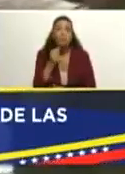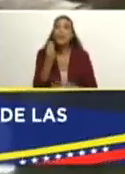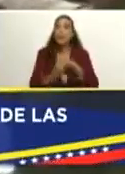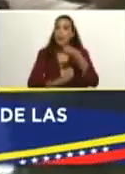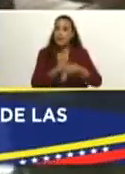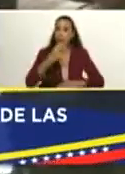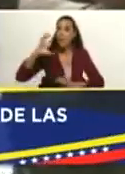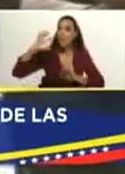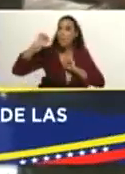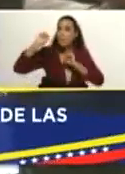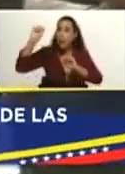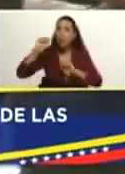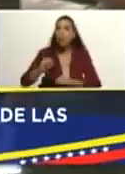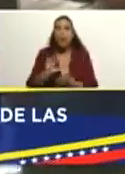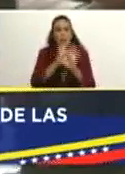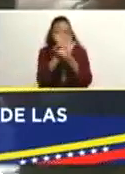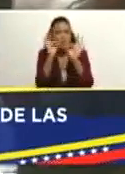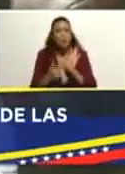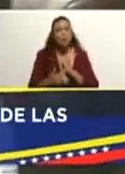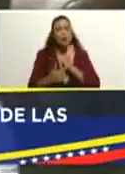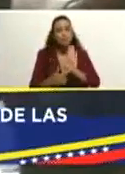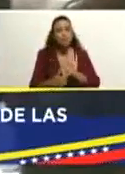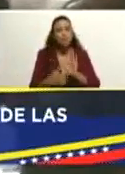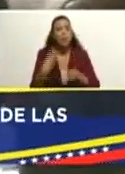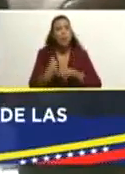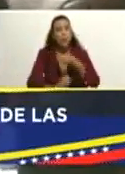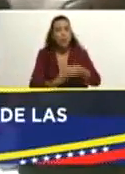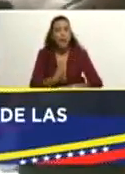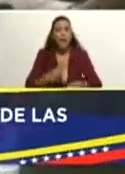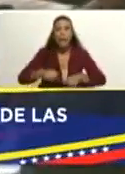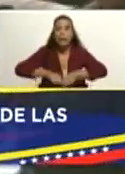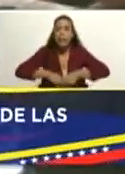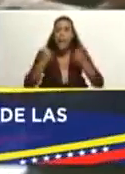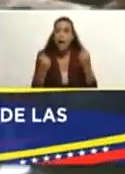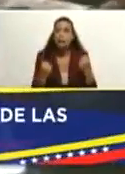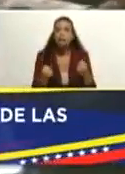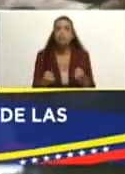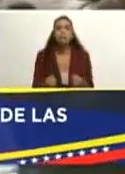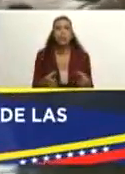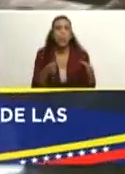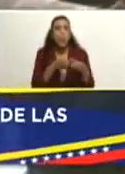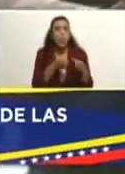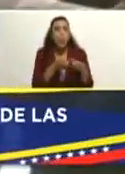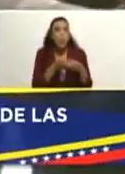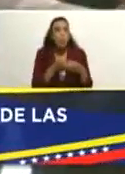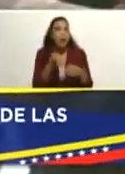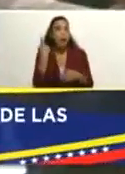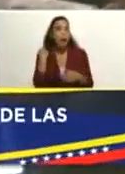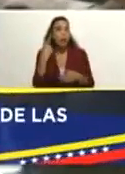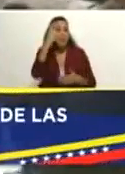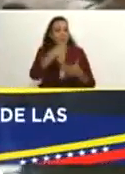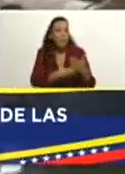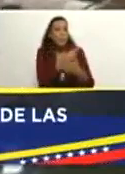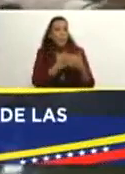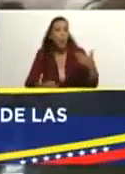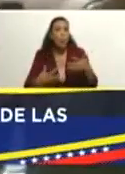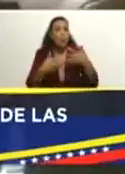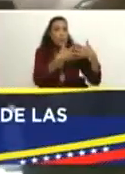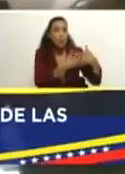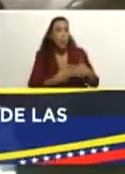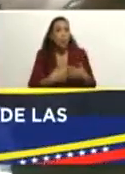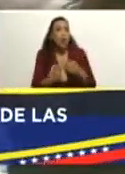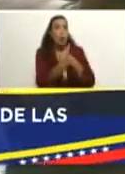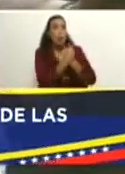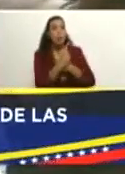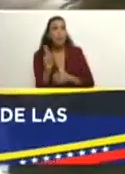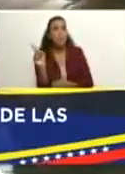haciendo patria. Es la forma. Porque el daño que hizo y ha hecho las sanciones criminales de los gringos contra